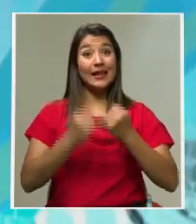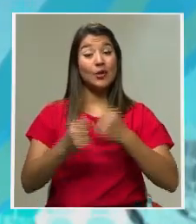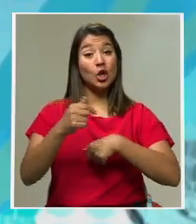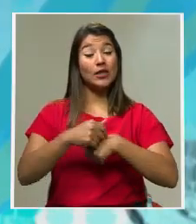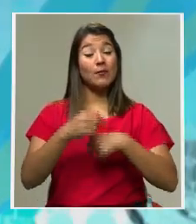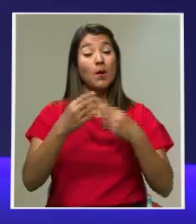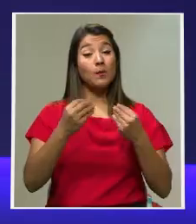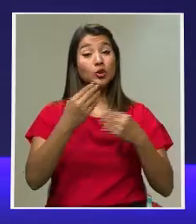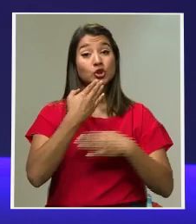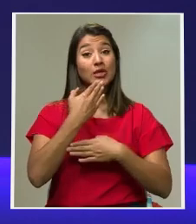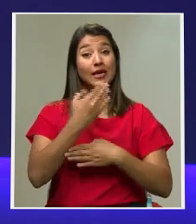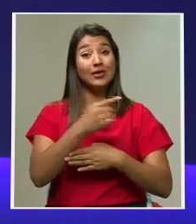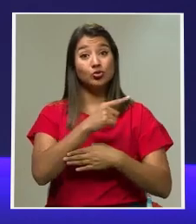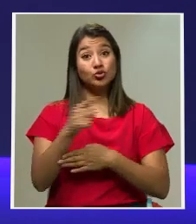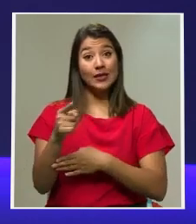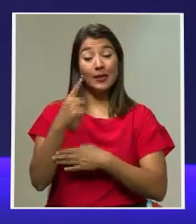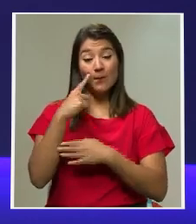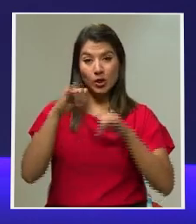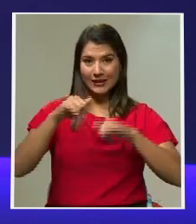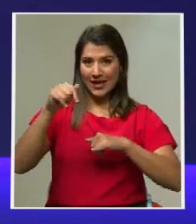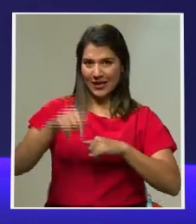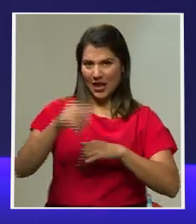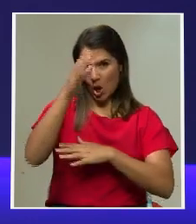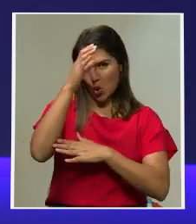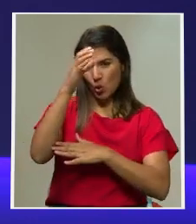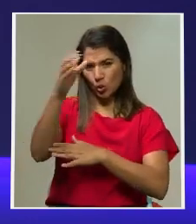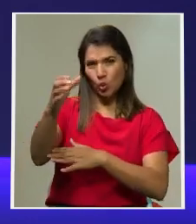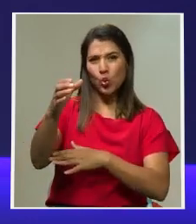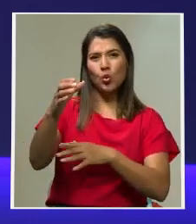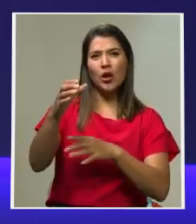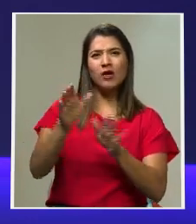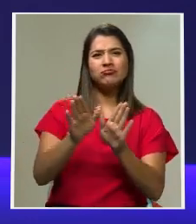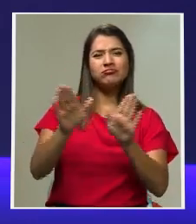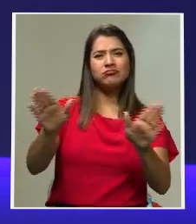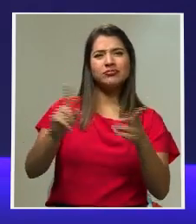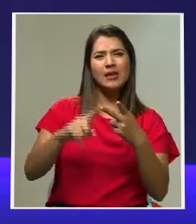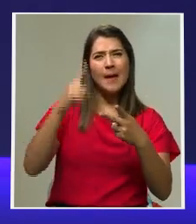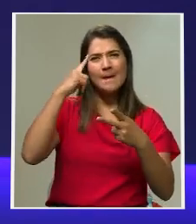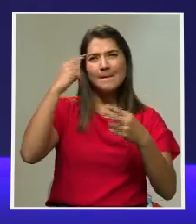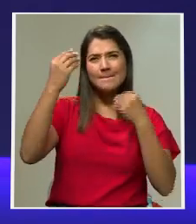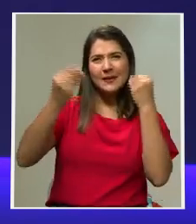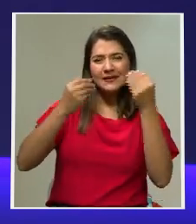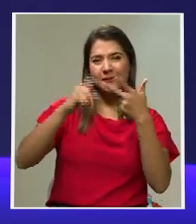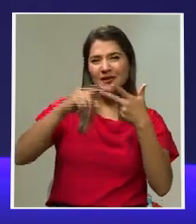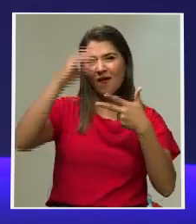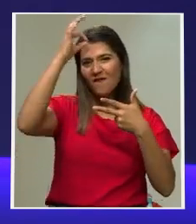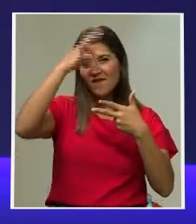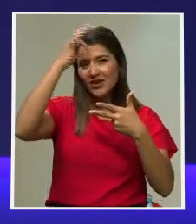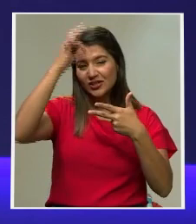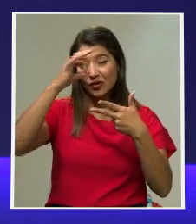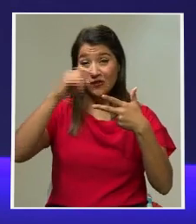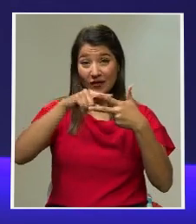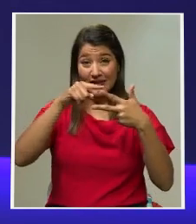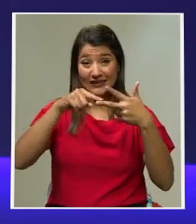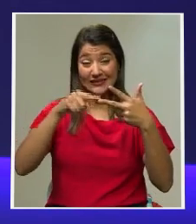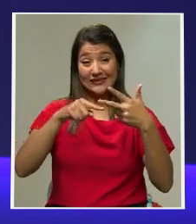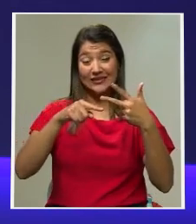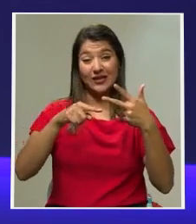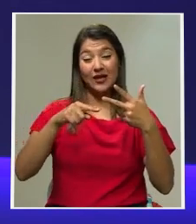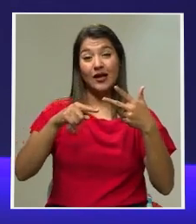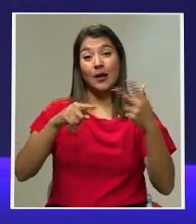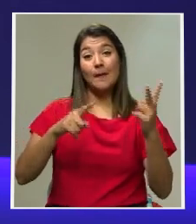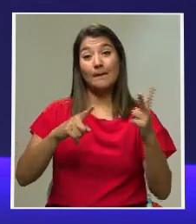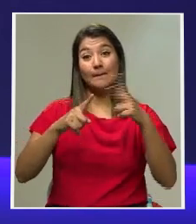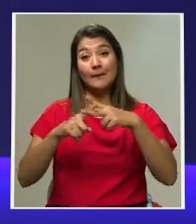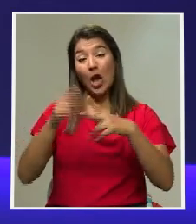Muchas gracias por estar ahí. Cultura popular, pensamiento, filosofía aplicada a